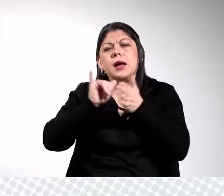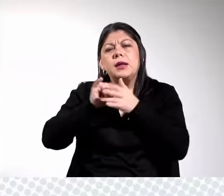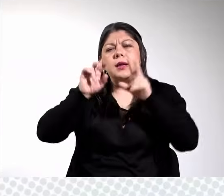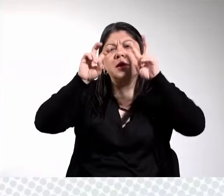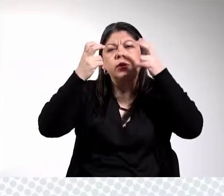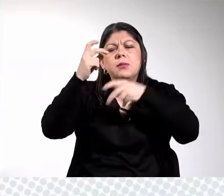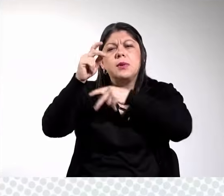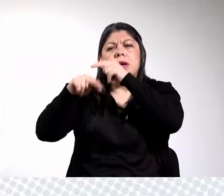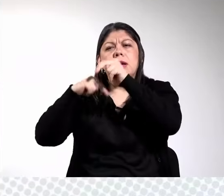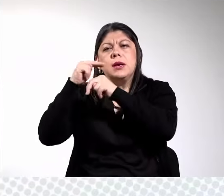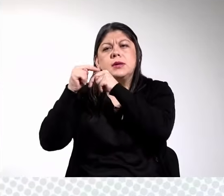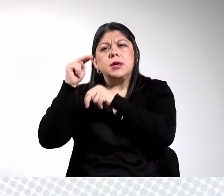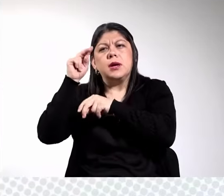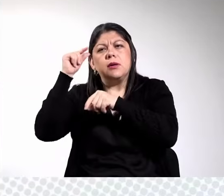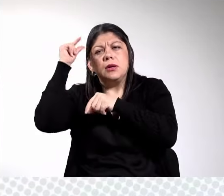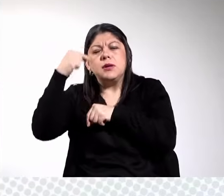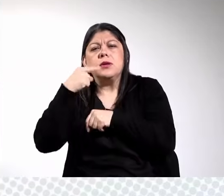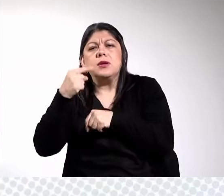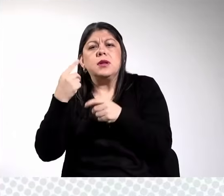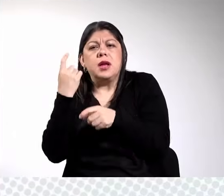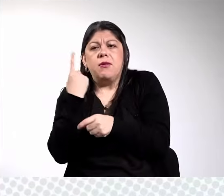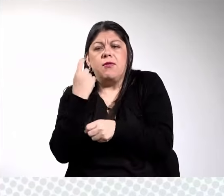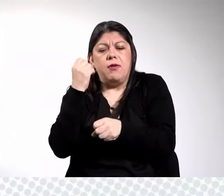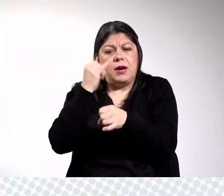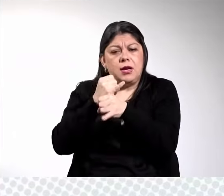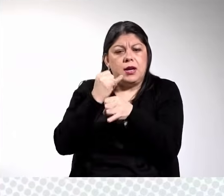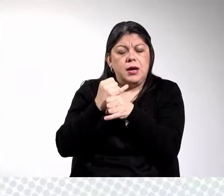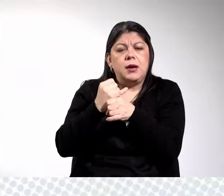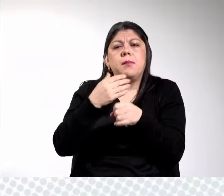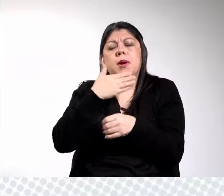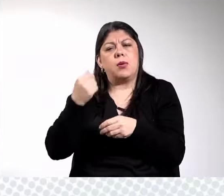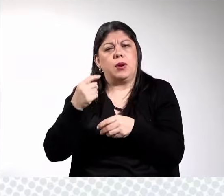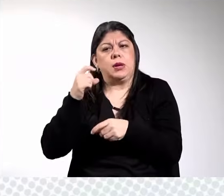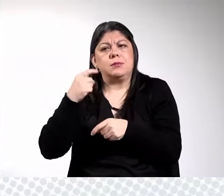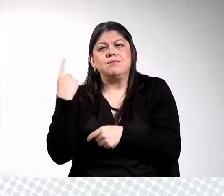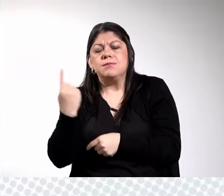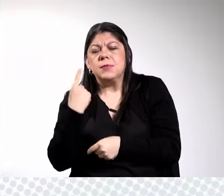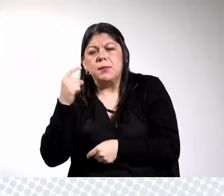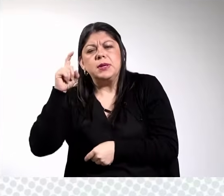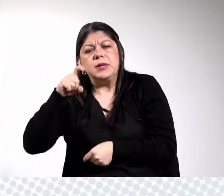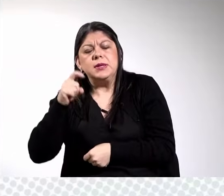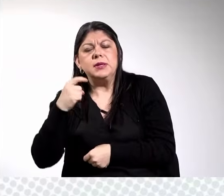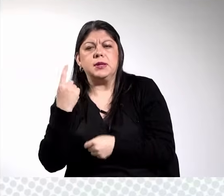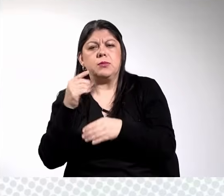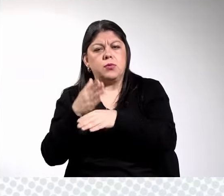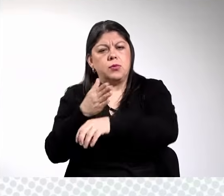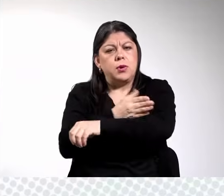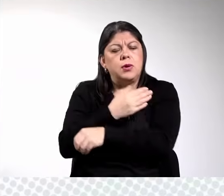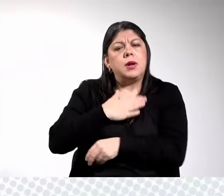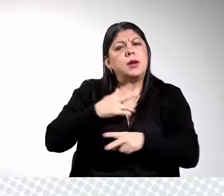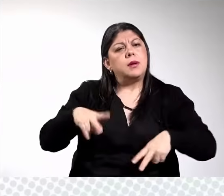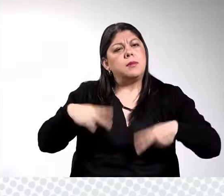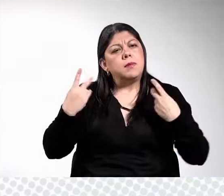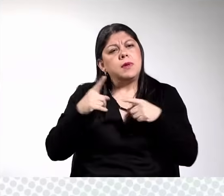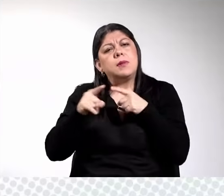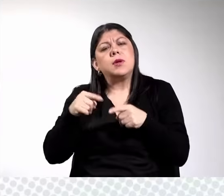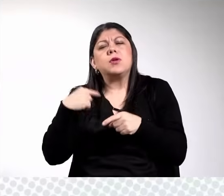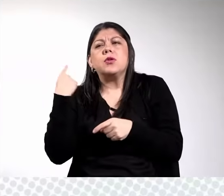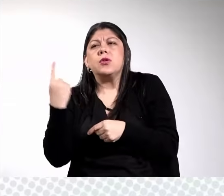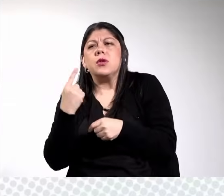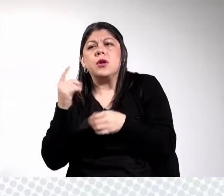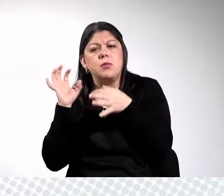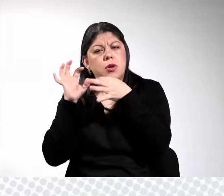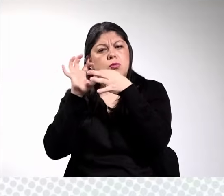Nación dice que nos falta en la institucionalidad, la mejora de la gestión. Entonces, mi vida ha sido eso, pero también siempre apegada a